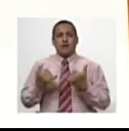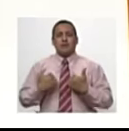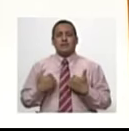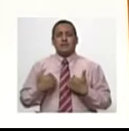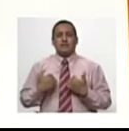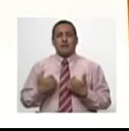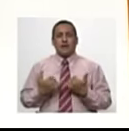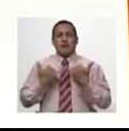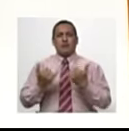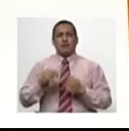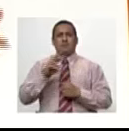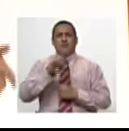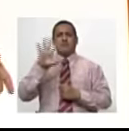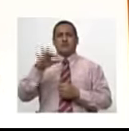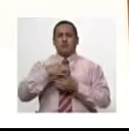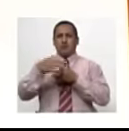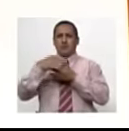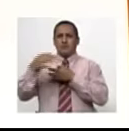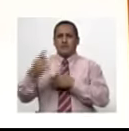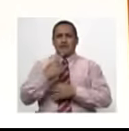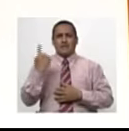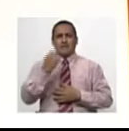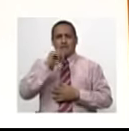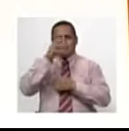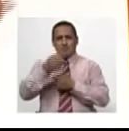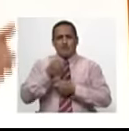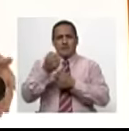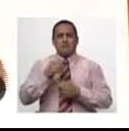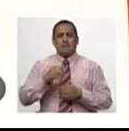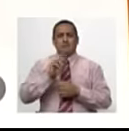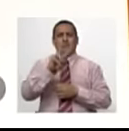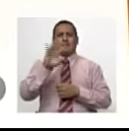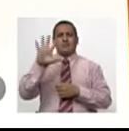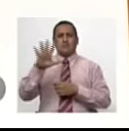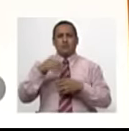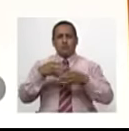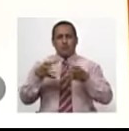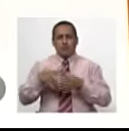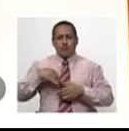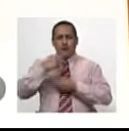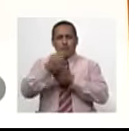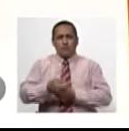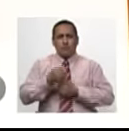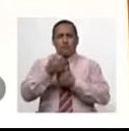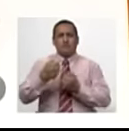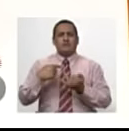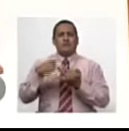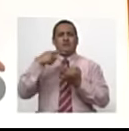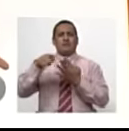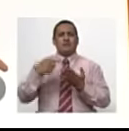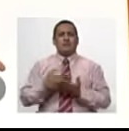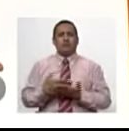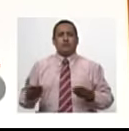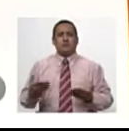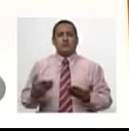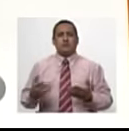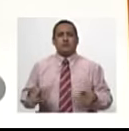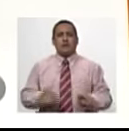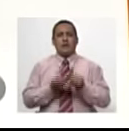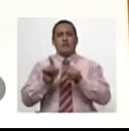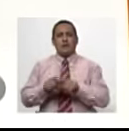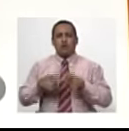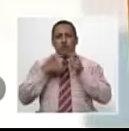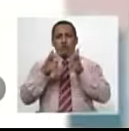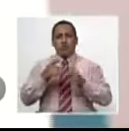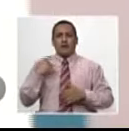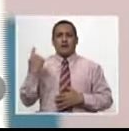tienes 25 direcciones regionales de minería, 25 direcciones regionales de agricultura, etcétera, etcétera, etcétera, ¿no? Claro, pues si la